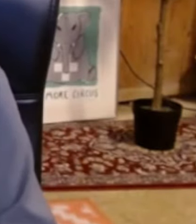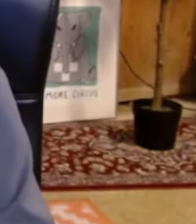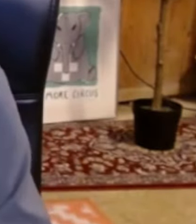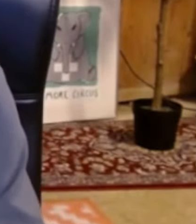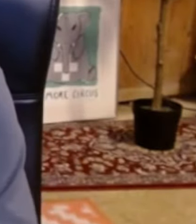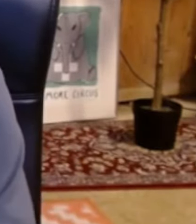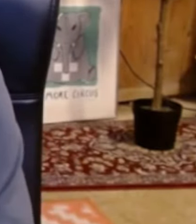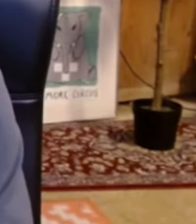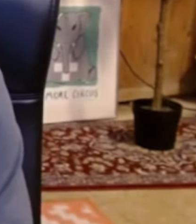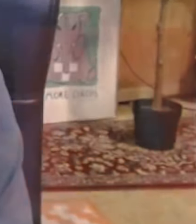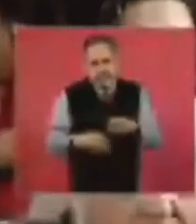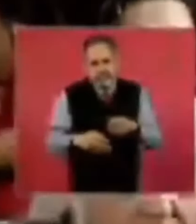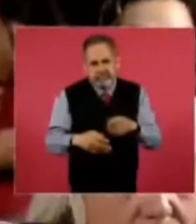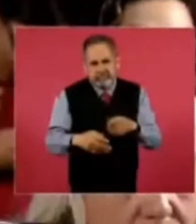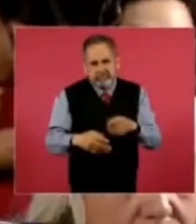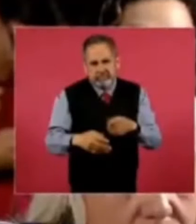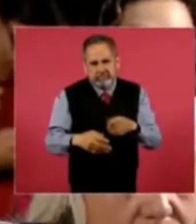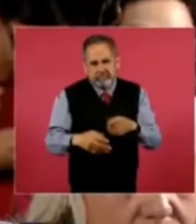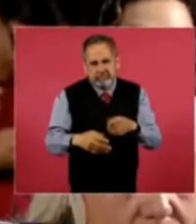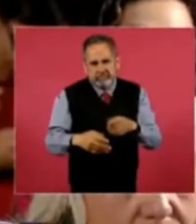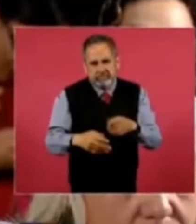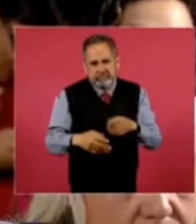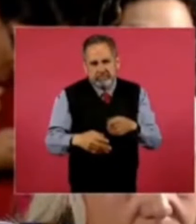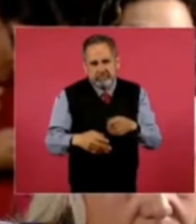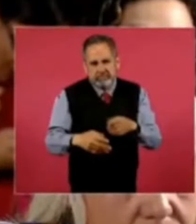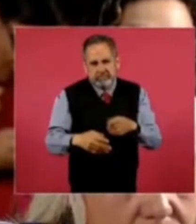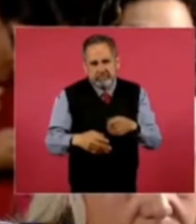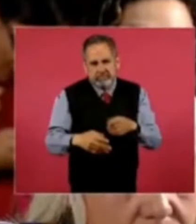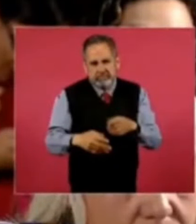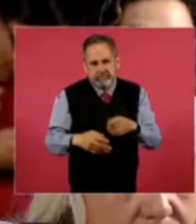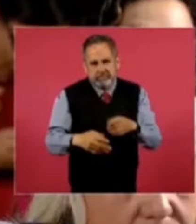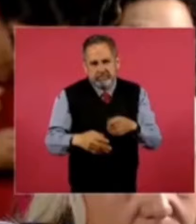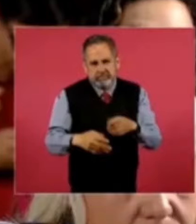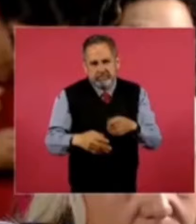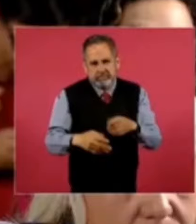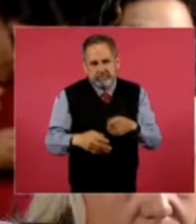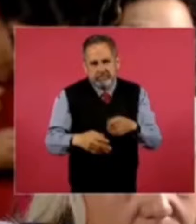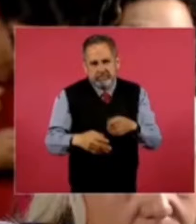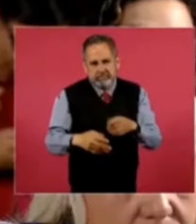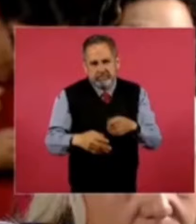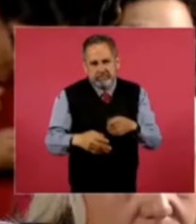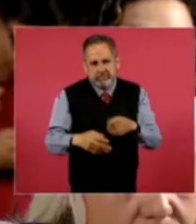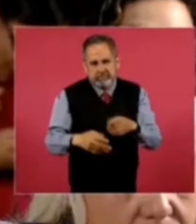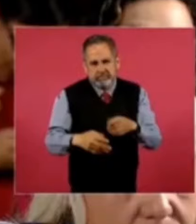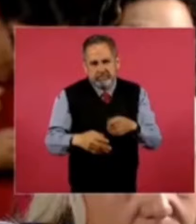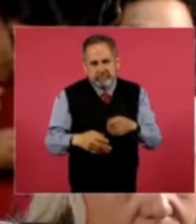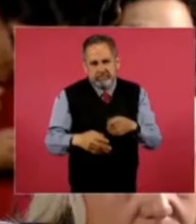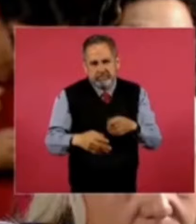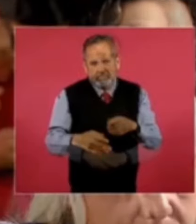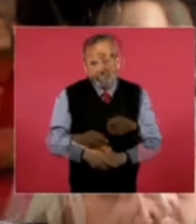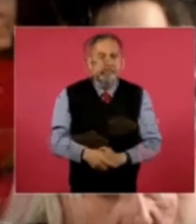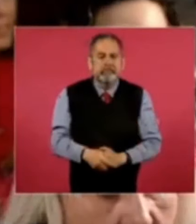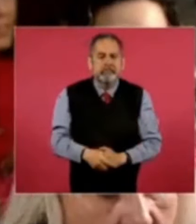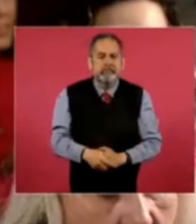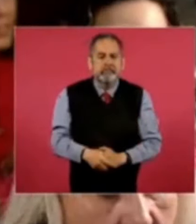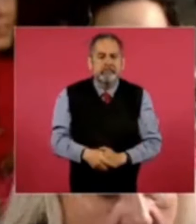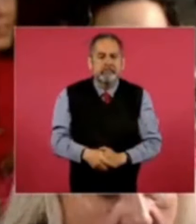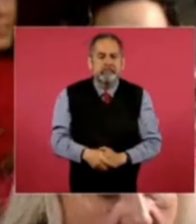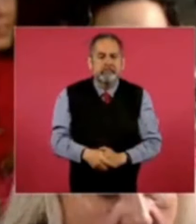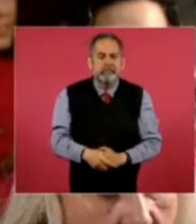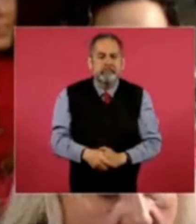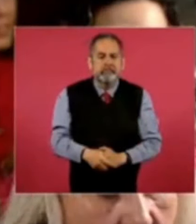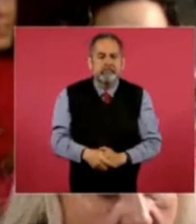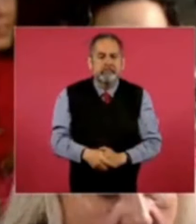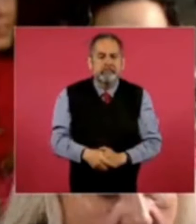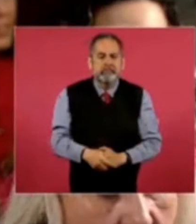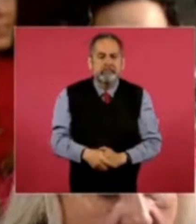pinches participaciones en la conferencia de prensa mañanera. Hoy, mire, de verdad, nos hizo desesperar a varias personas,